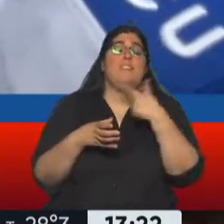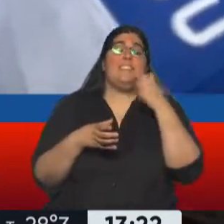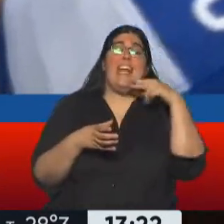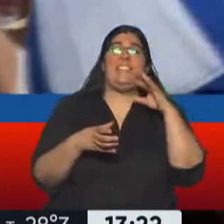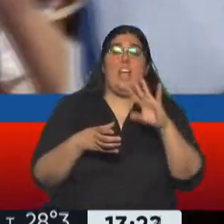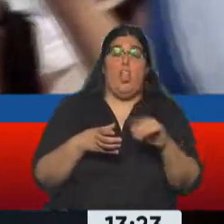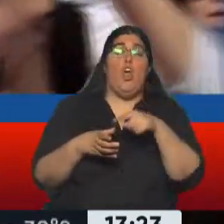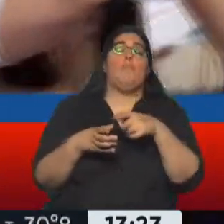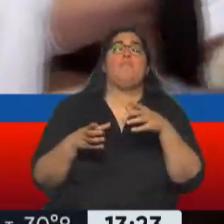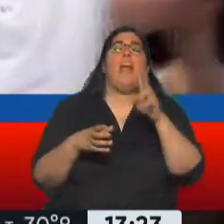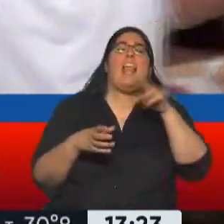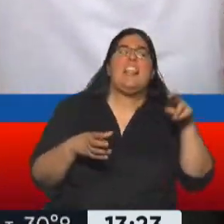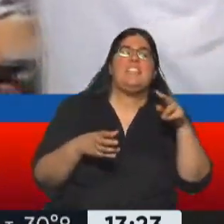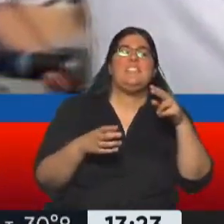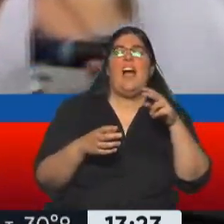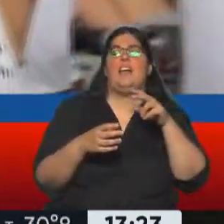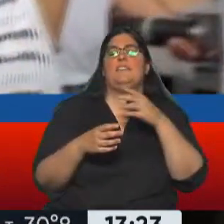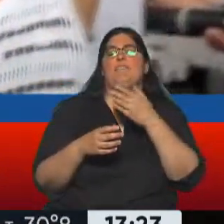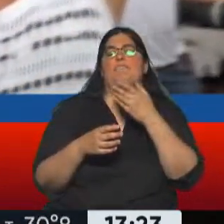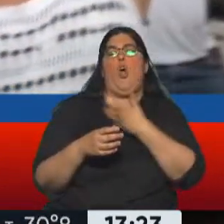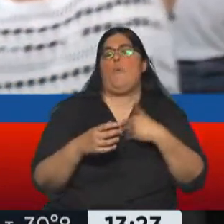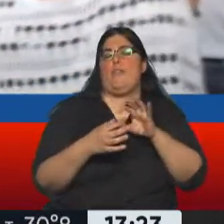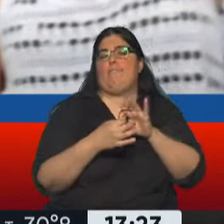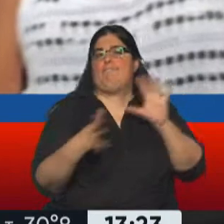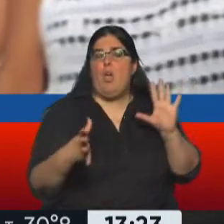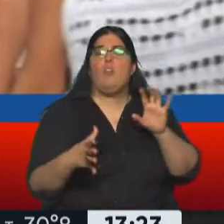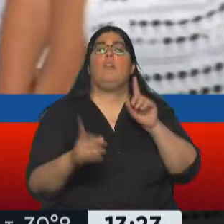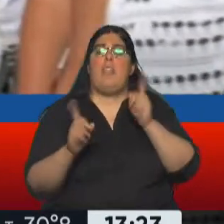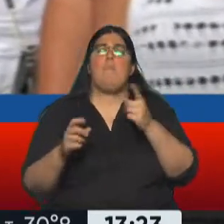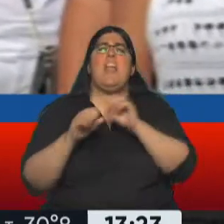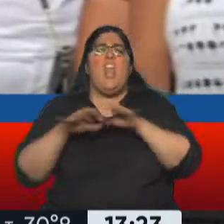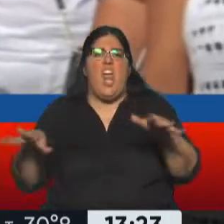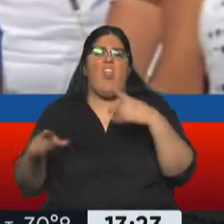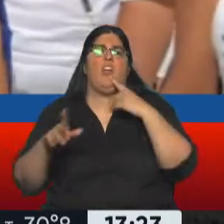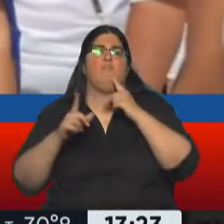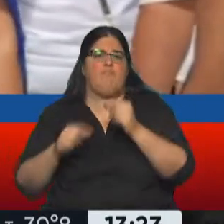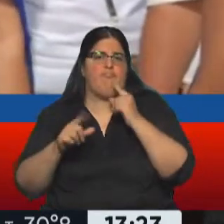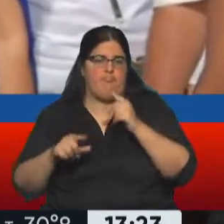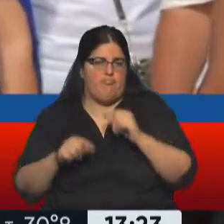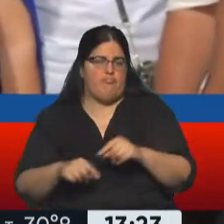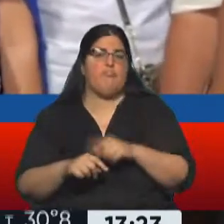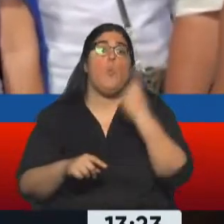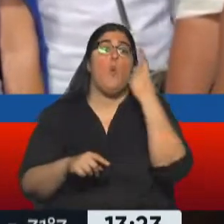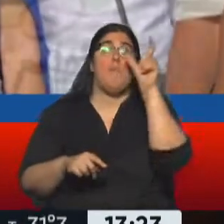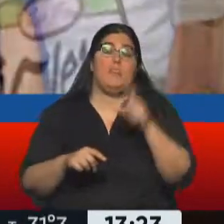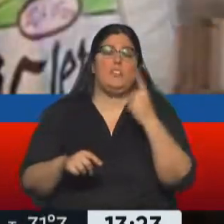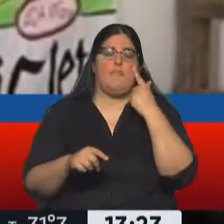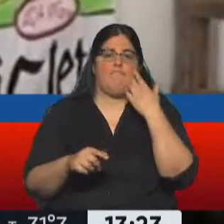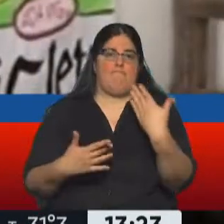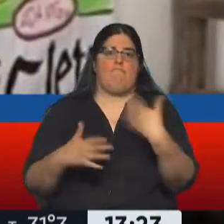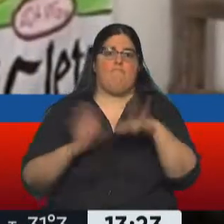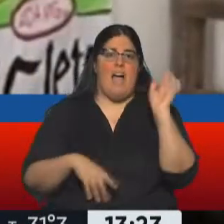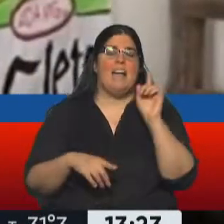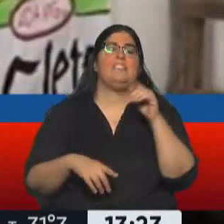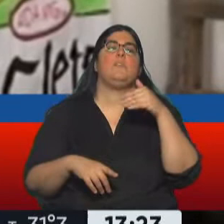artistas disidentes, también formó parte del 15N a través de las redes. Una de sus principales figuras, el artista Juan